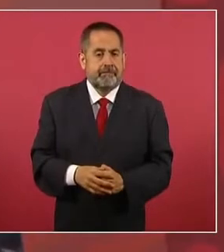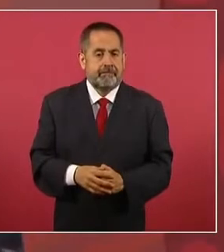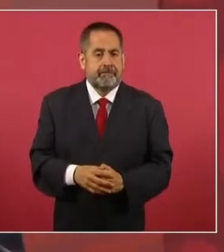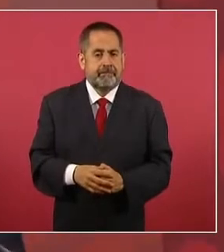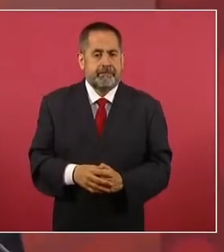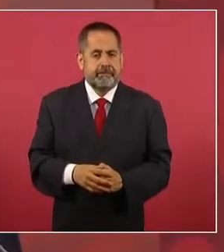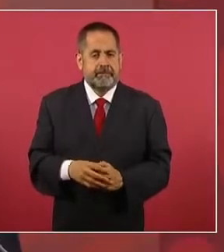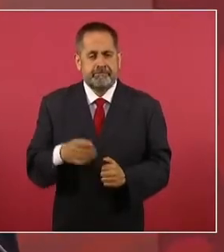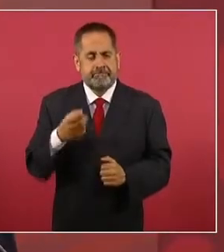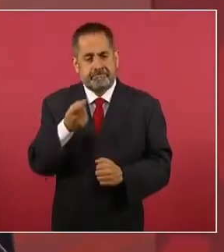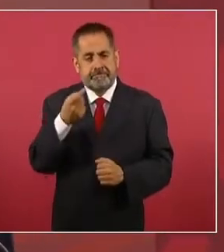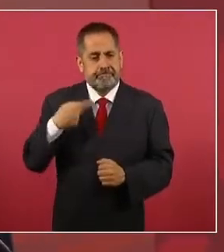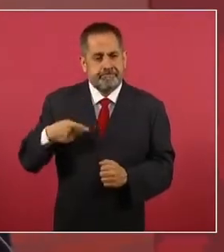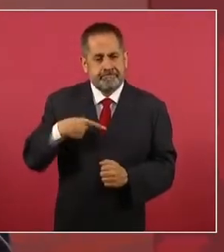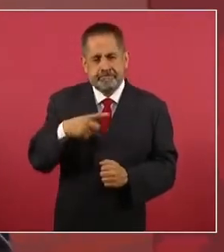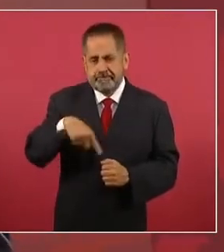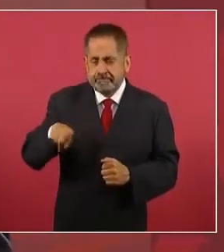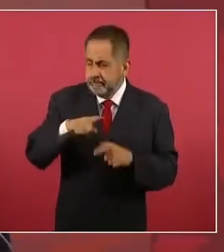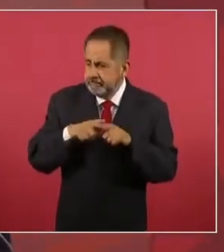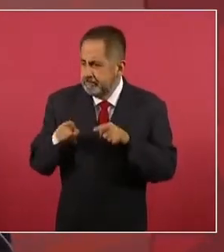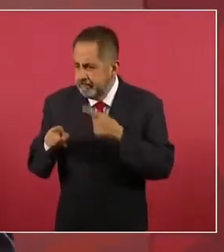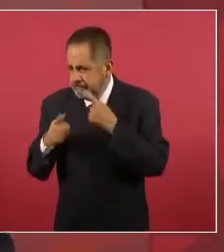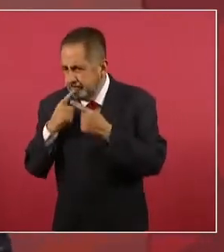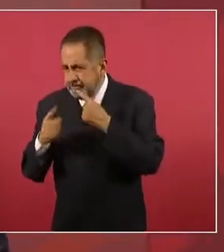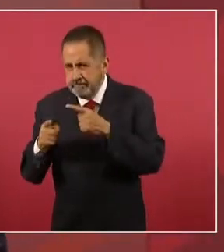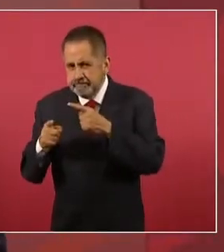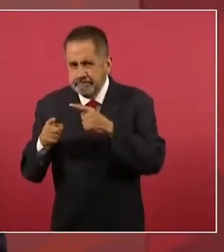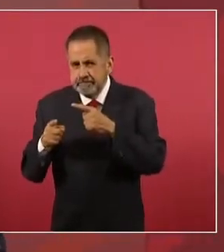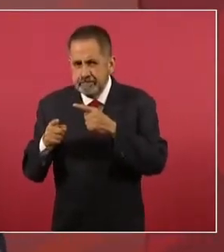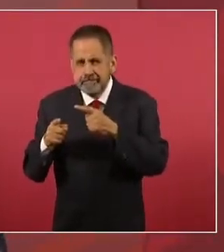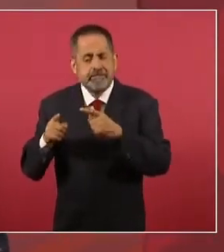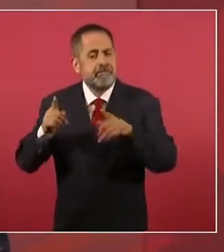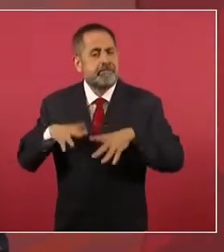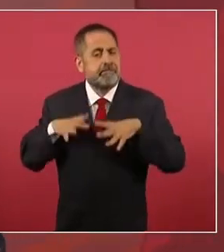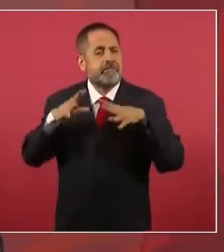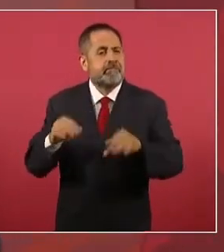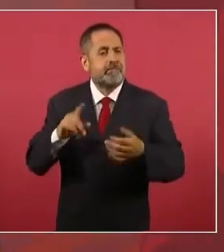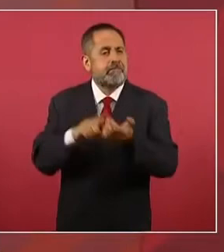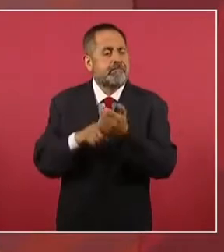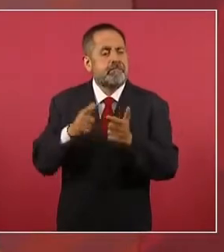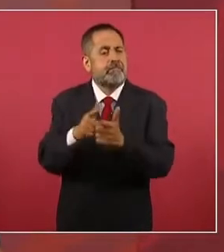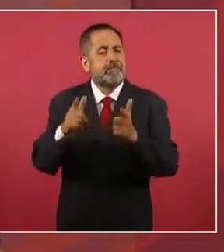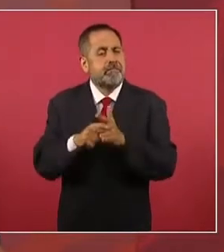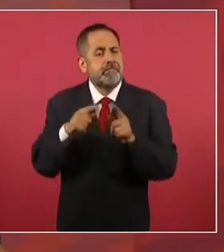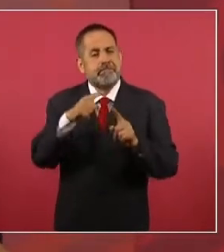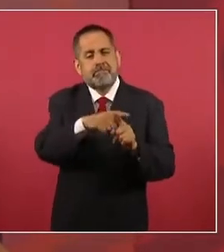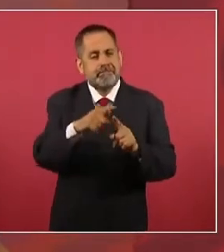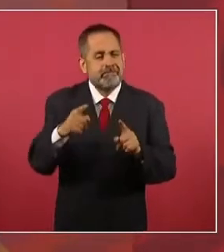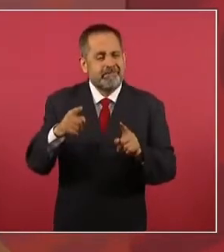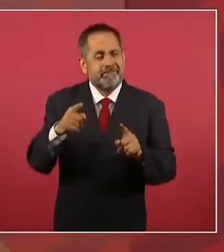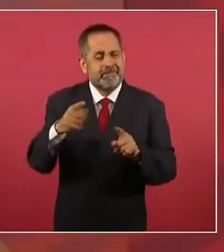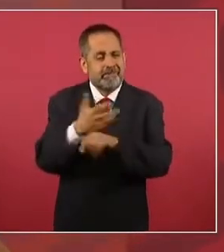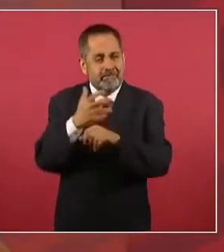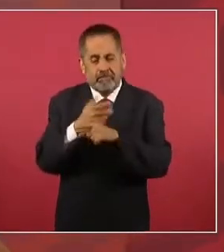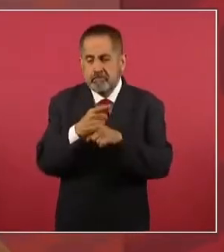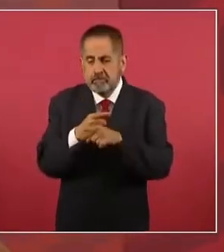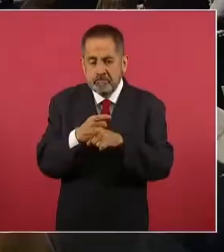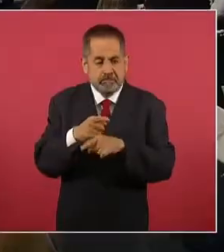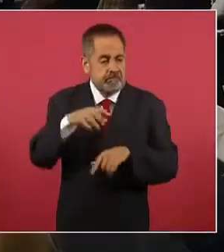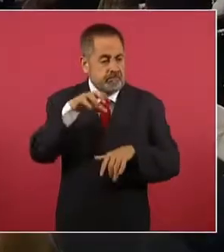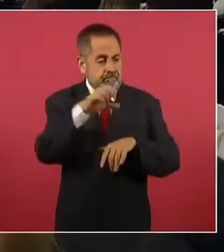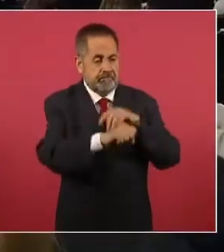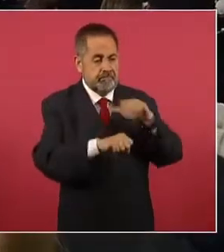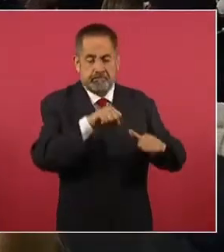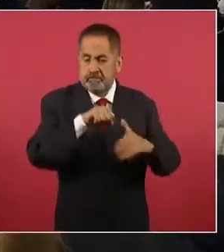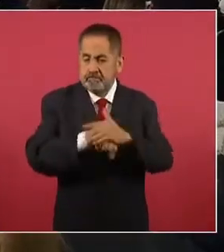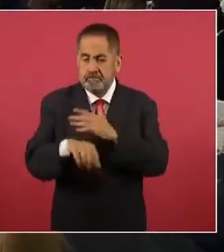Los magonistas hicieron regeneración en Estados Unidos, iban a la cárcel, pero